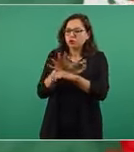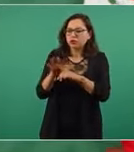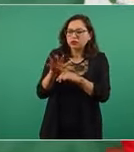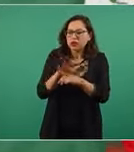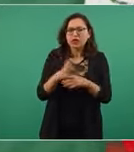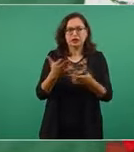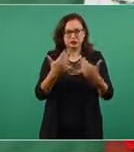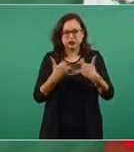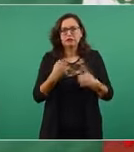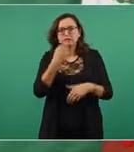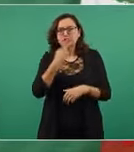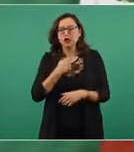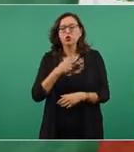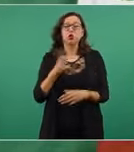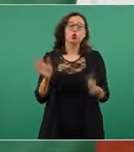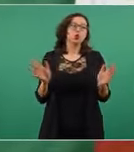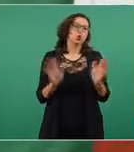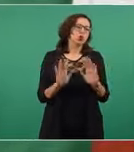difícil